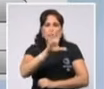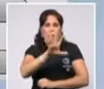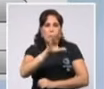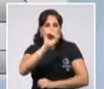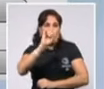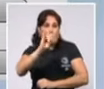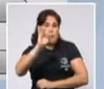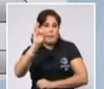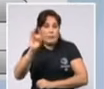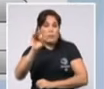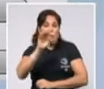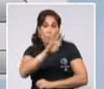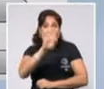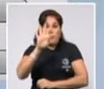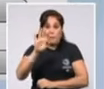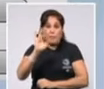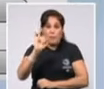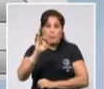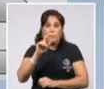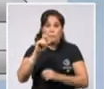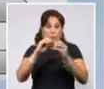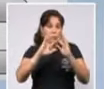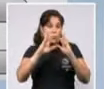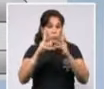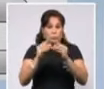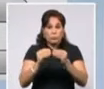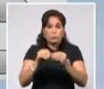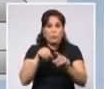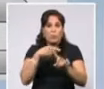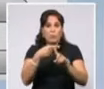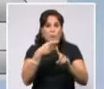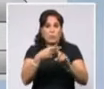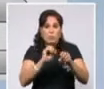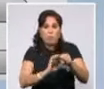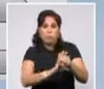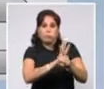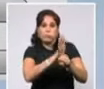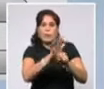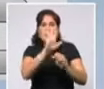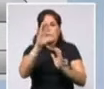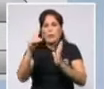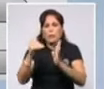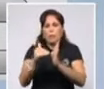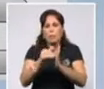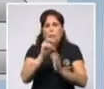561.746 muestras en Cuba y el total de muestras positivas,